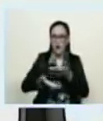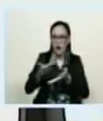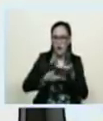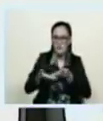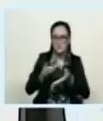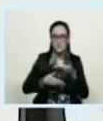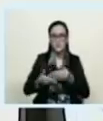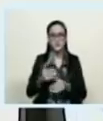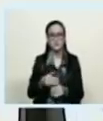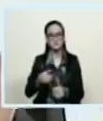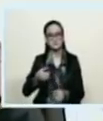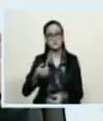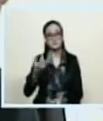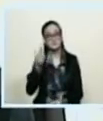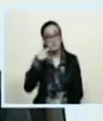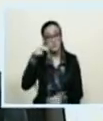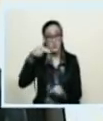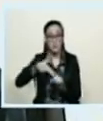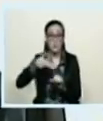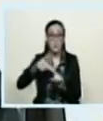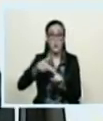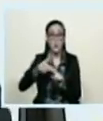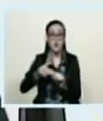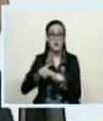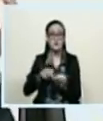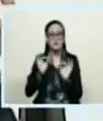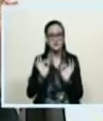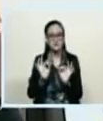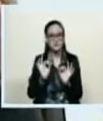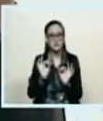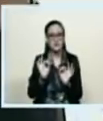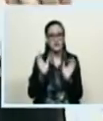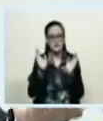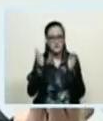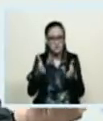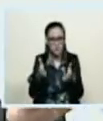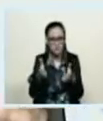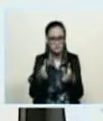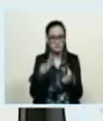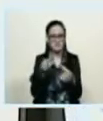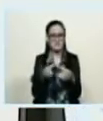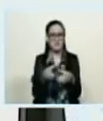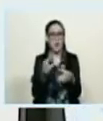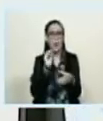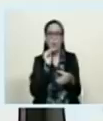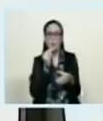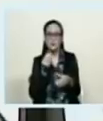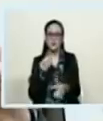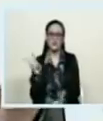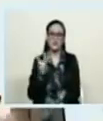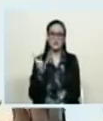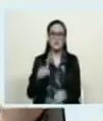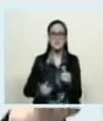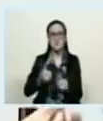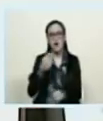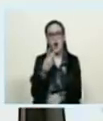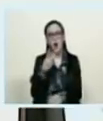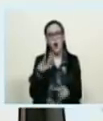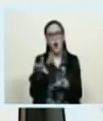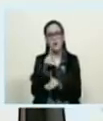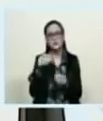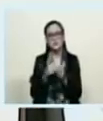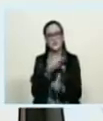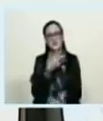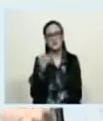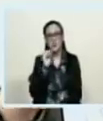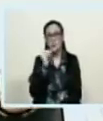intercambio con las criptomonedas, pero que sea enfocada a ese sector poblacional, a ese nicho. Correcto. De la juventud venezolana. Hay más de 11.300 jóvenes que el